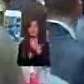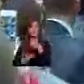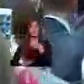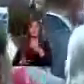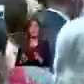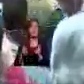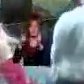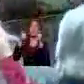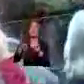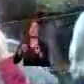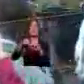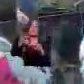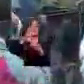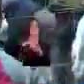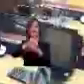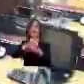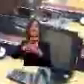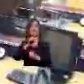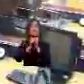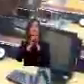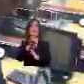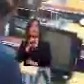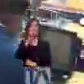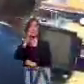Ejecutivo al Legislativo en este periodo